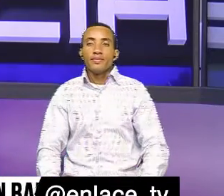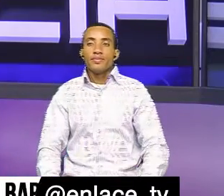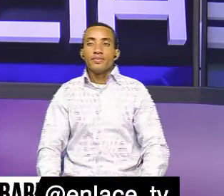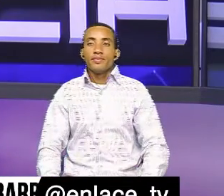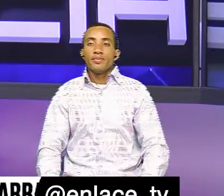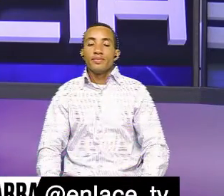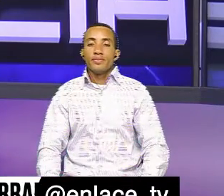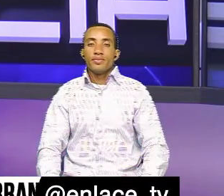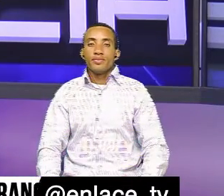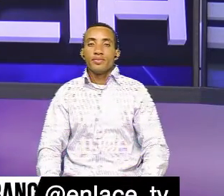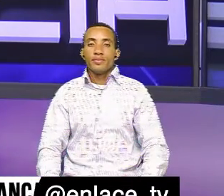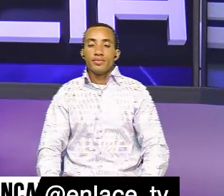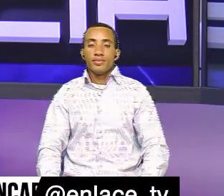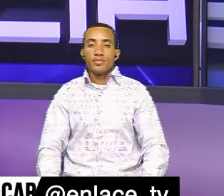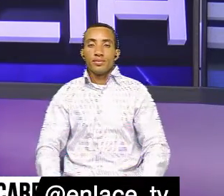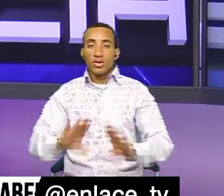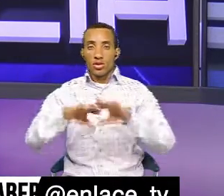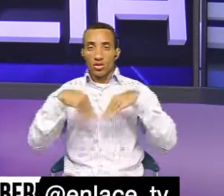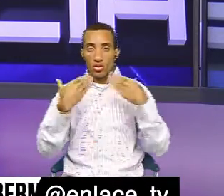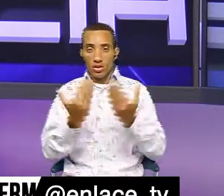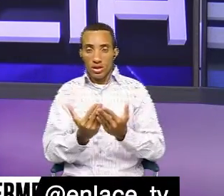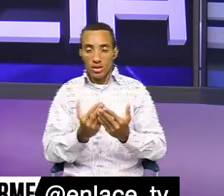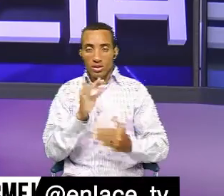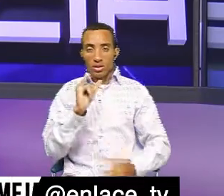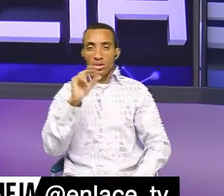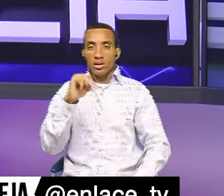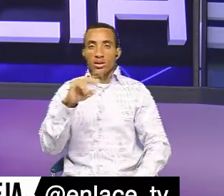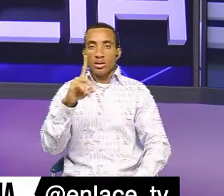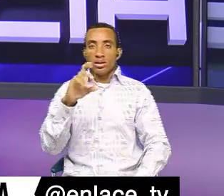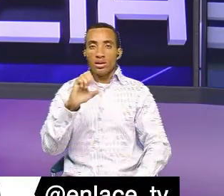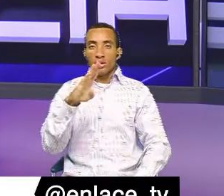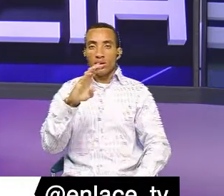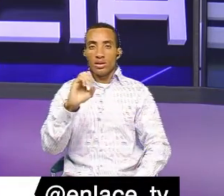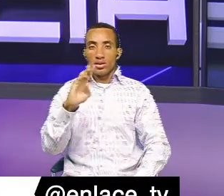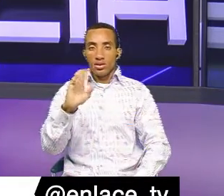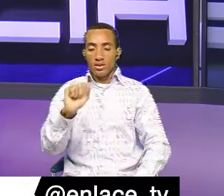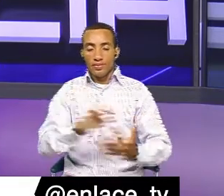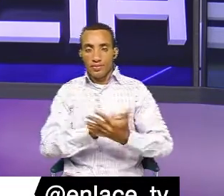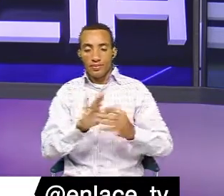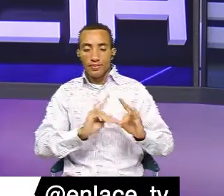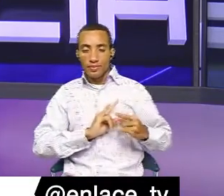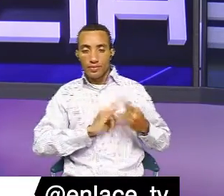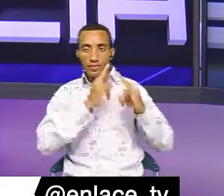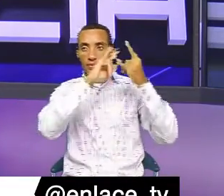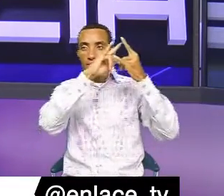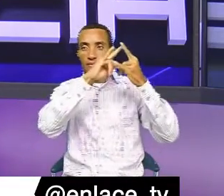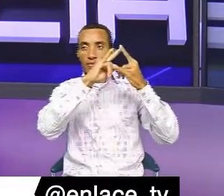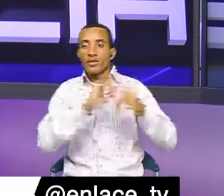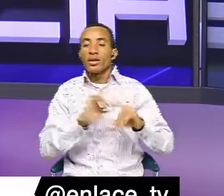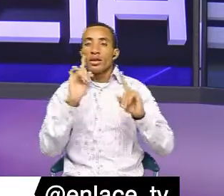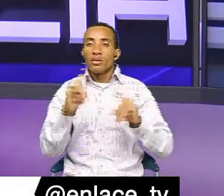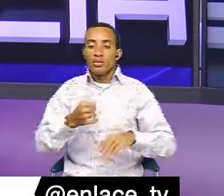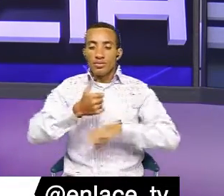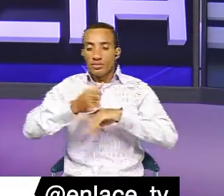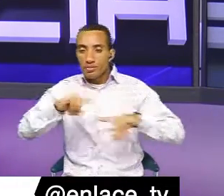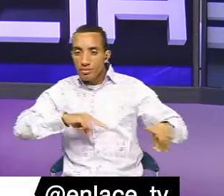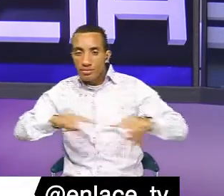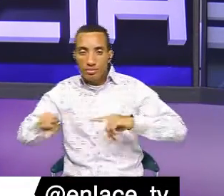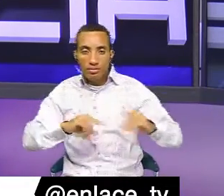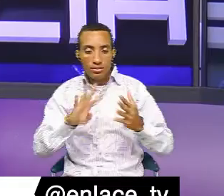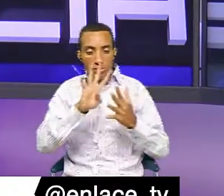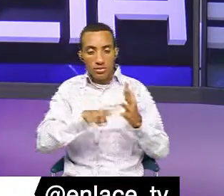El Colegio Intecoba está de aniversario, 20 años está cumpliendo esta institución educativa. Directores, tienen previsto un cronograma de actividades para festejar